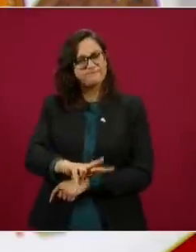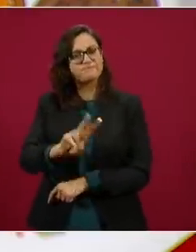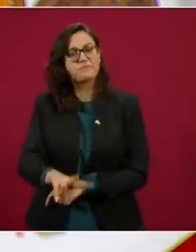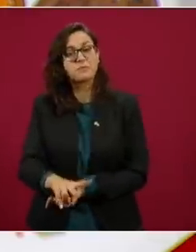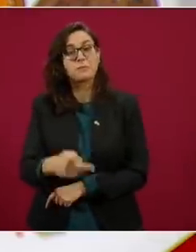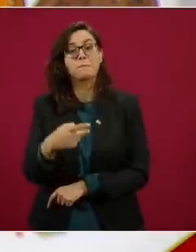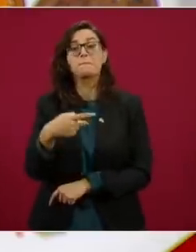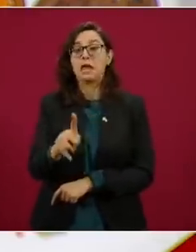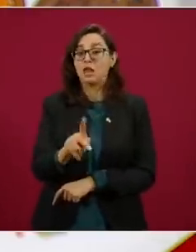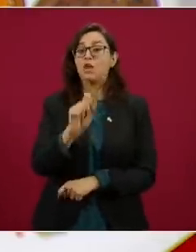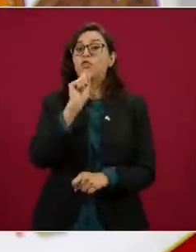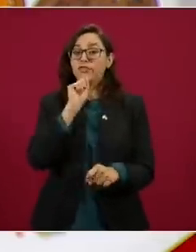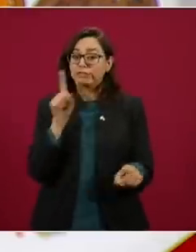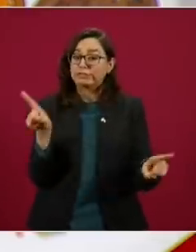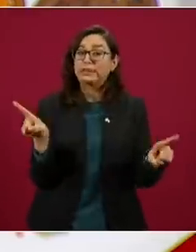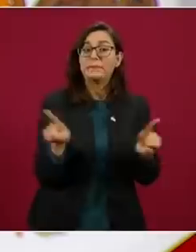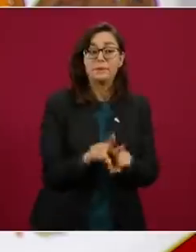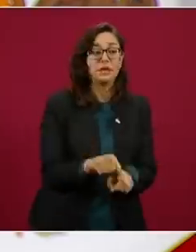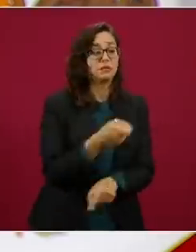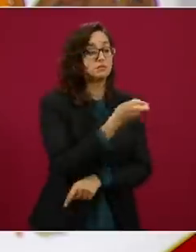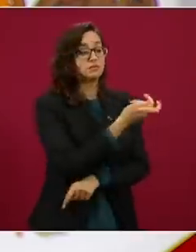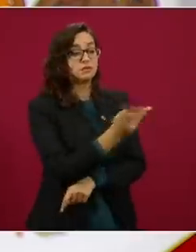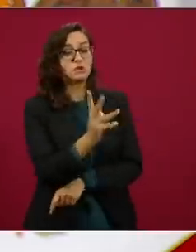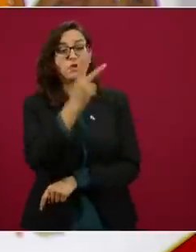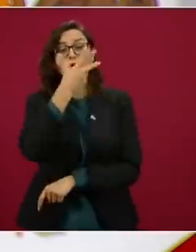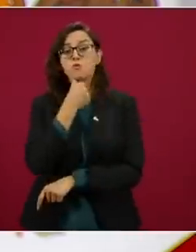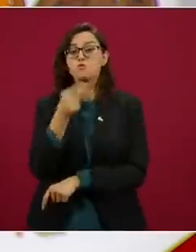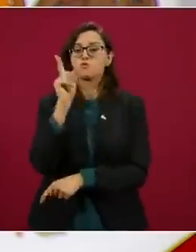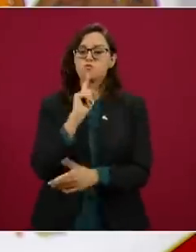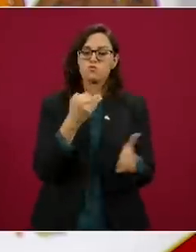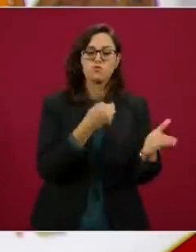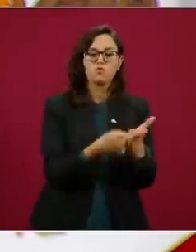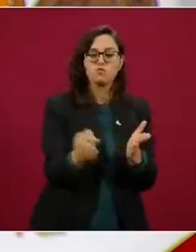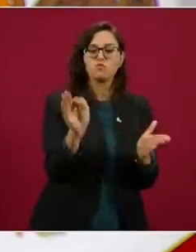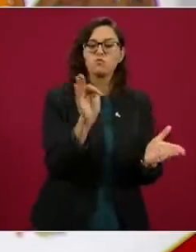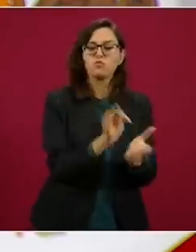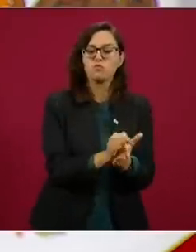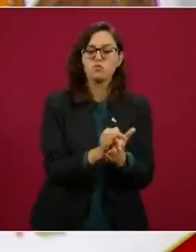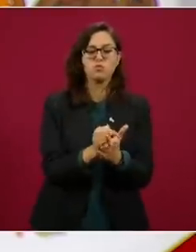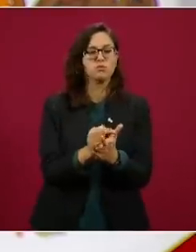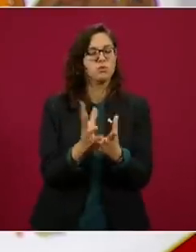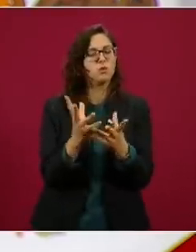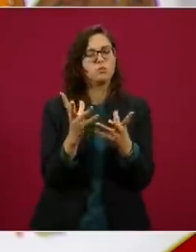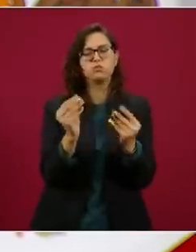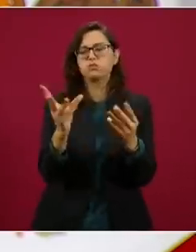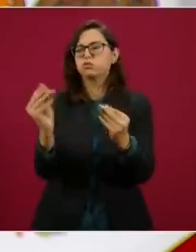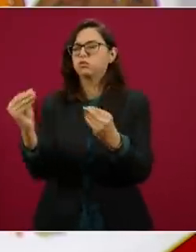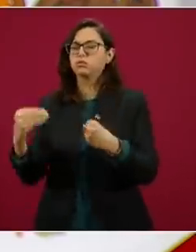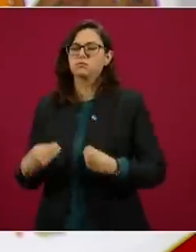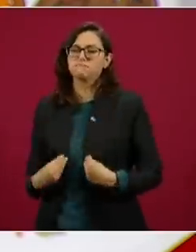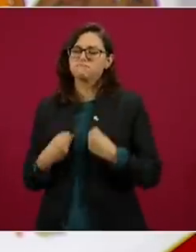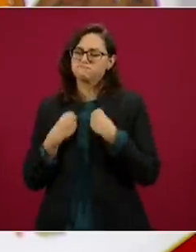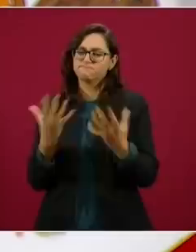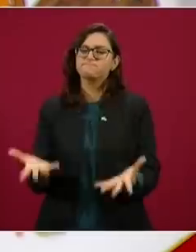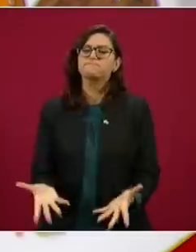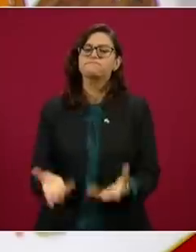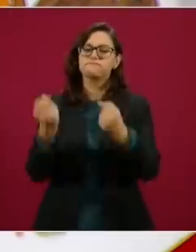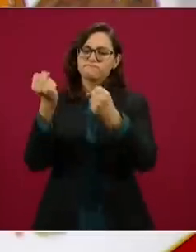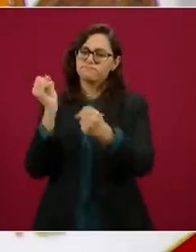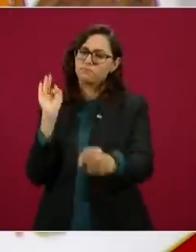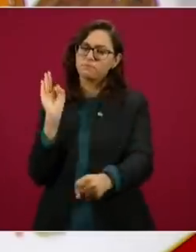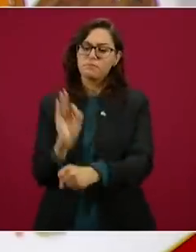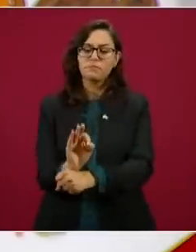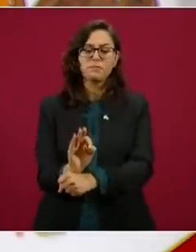mujeres y hombres valientes se han logrado rescatar muchas muchas otras el